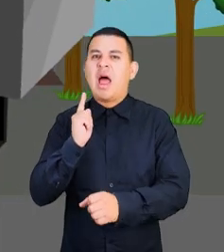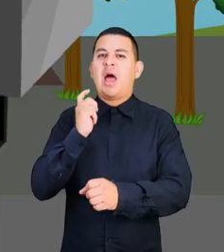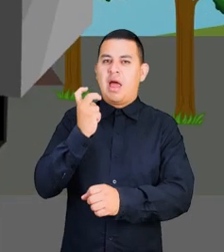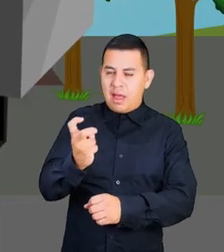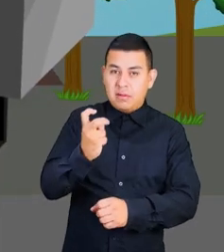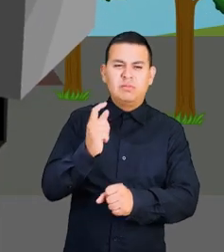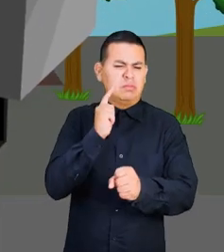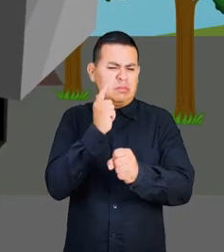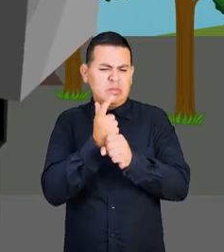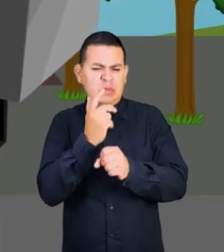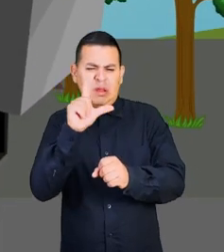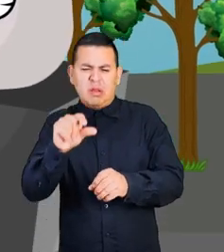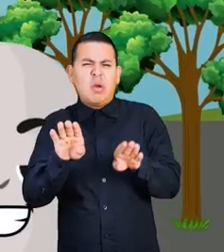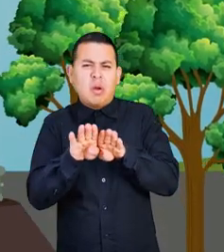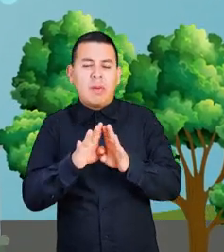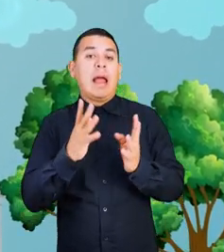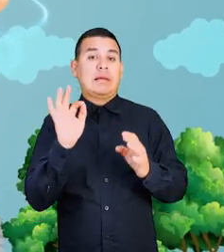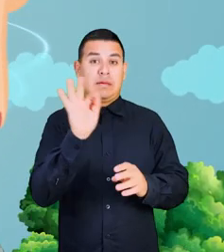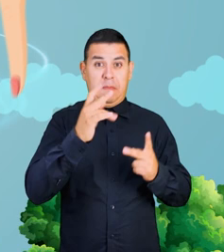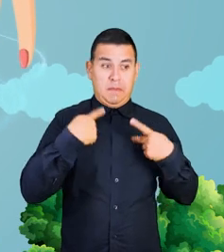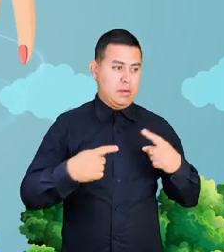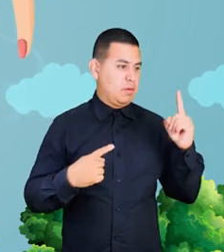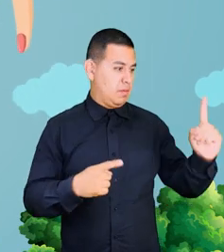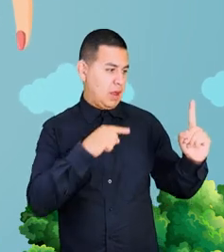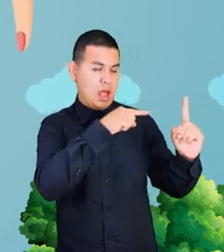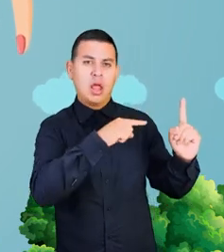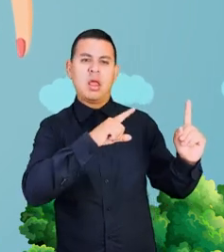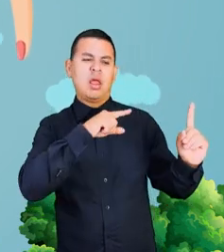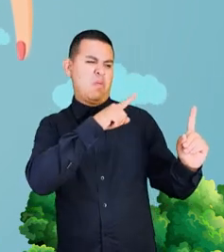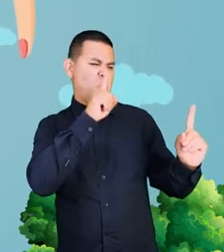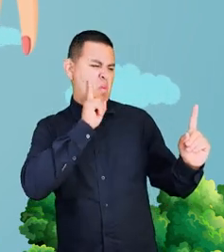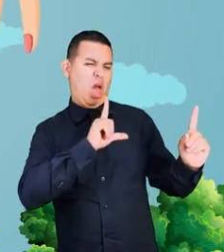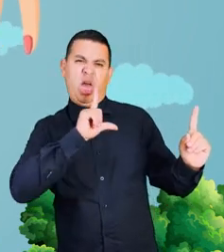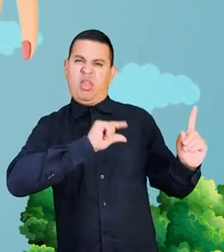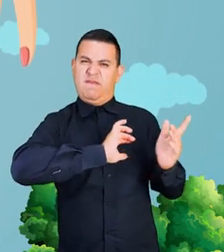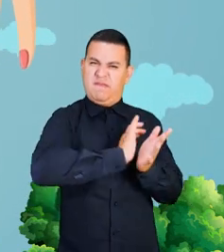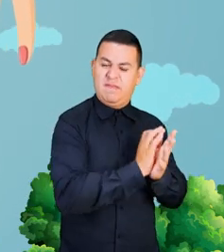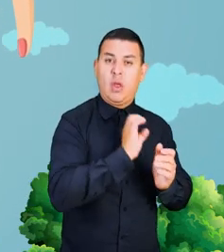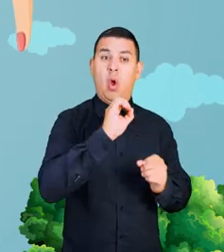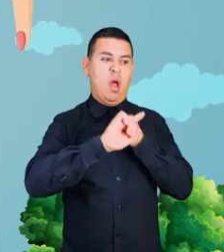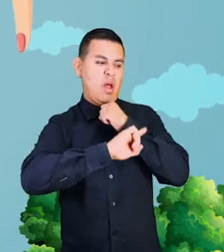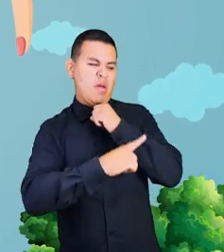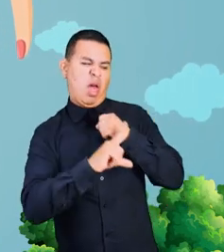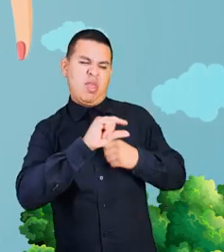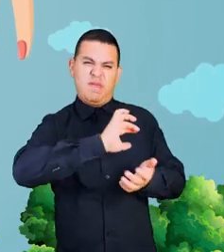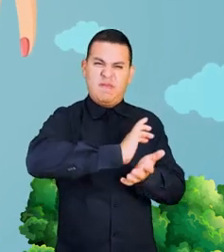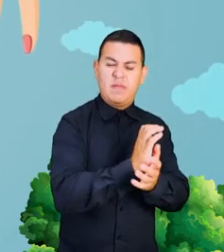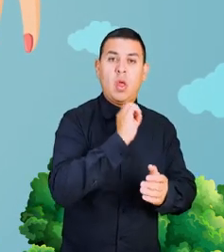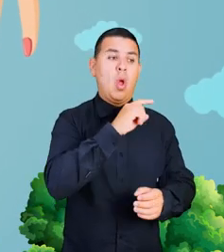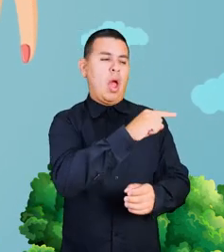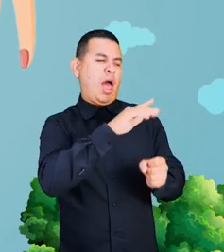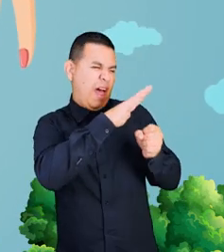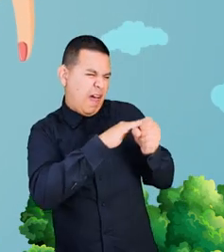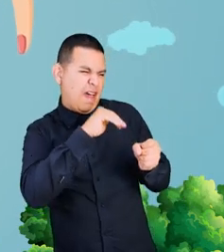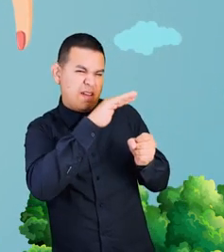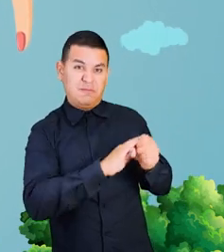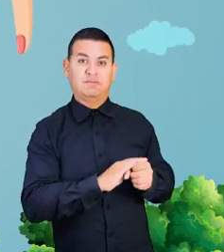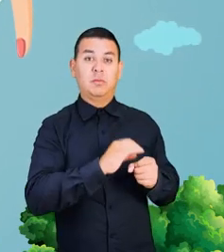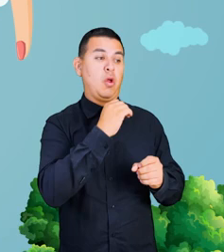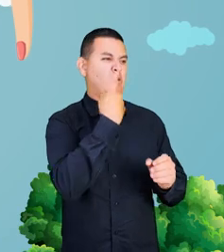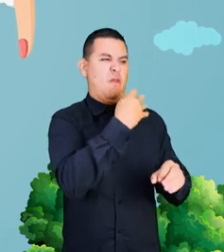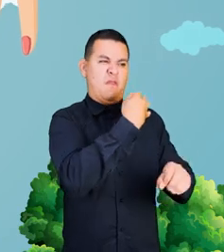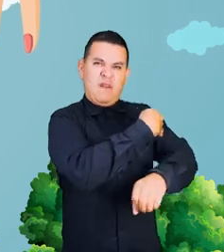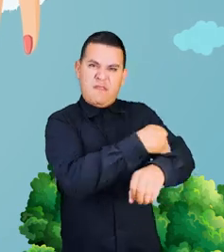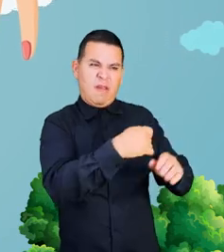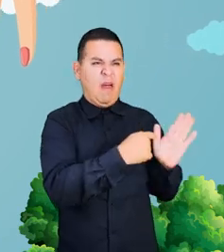dachisayo tabana kukuniyo ya sando ni nanya takini sanasya mianya akunya tanyu senya tasa akanasya